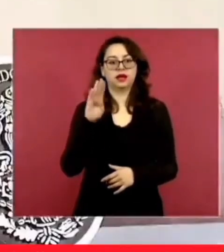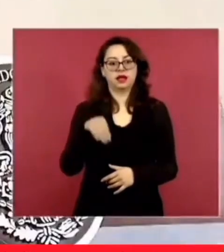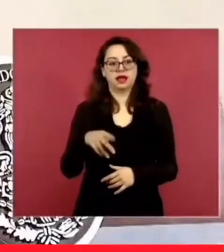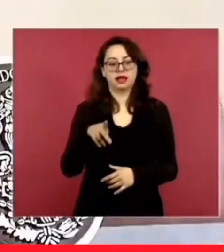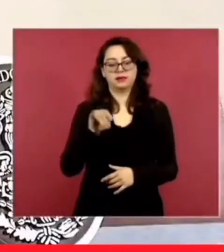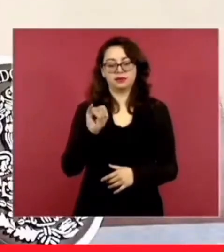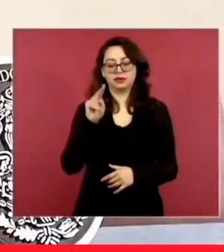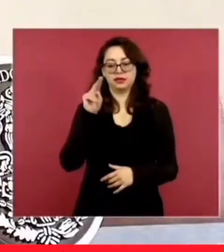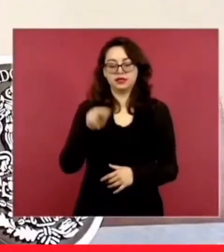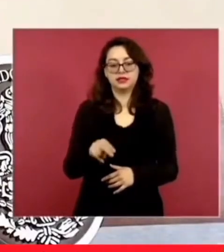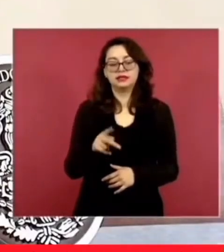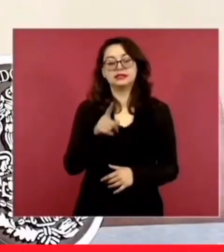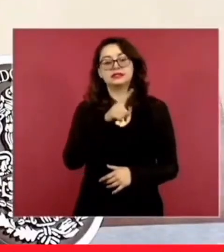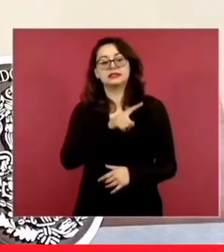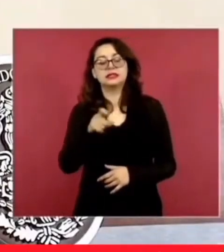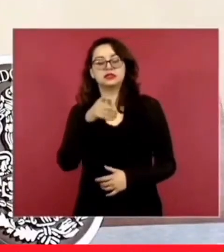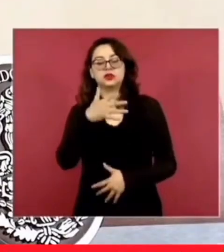contempla